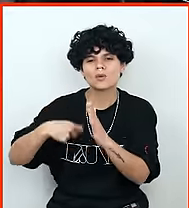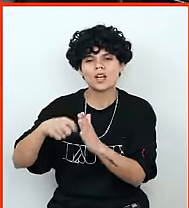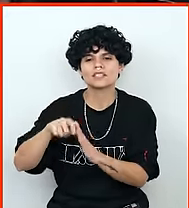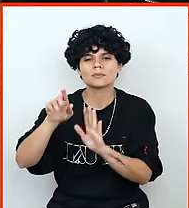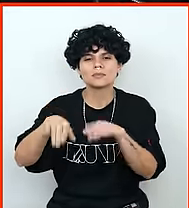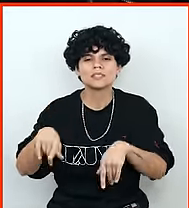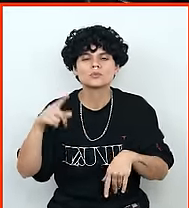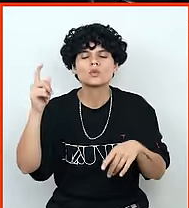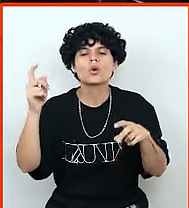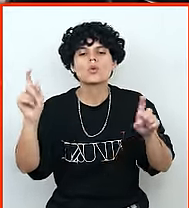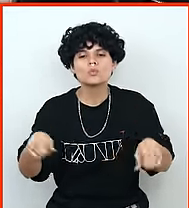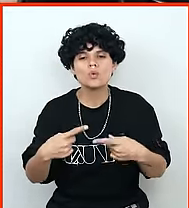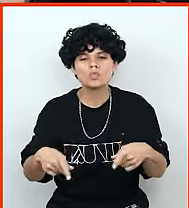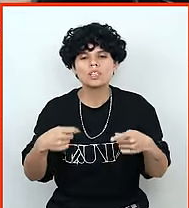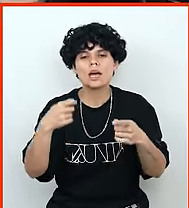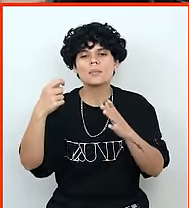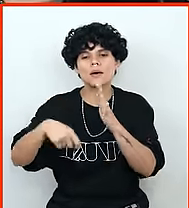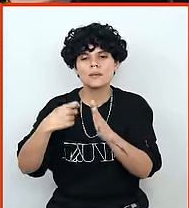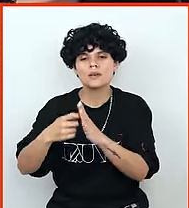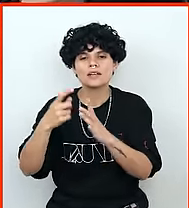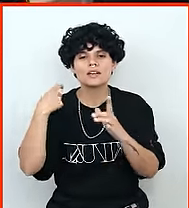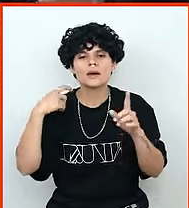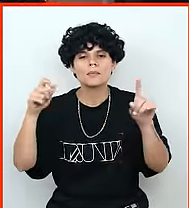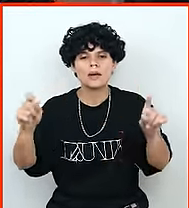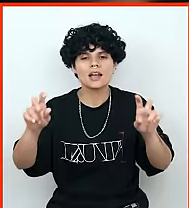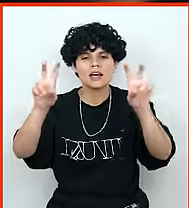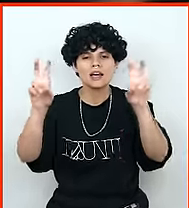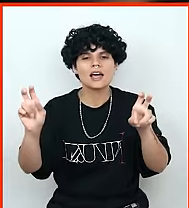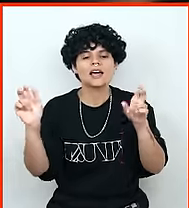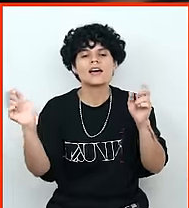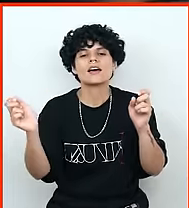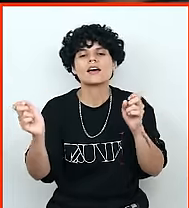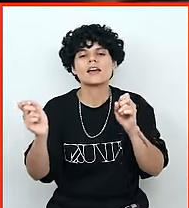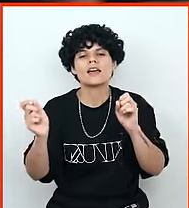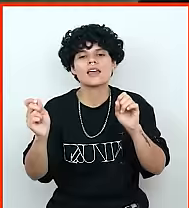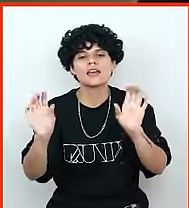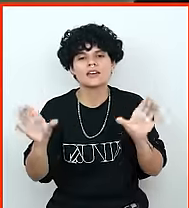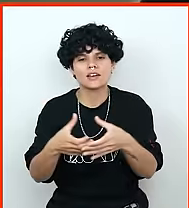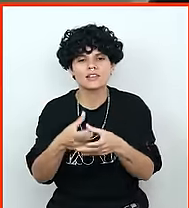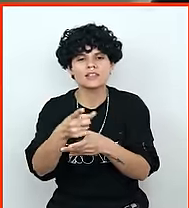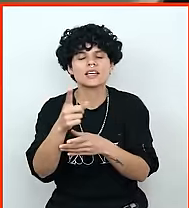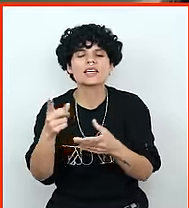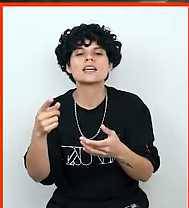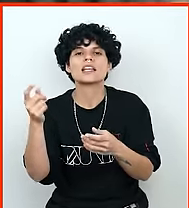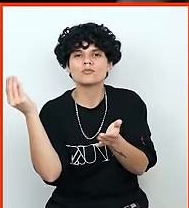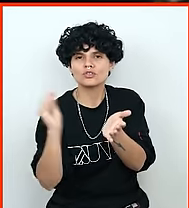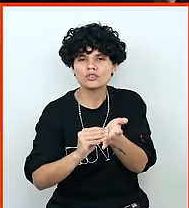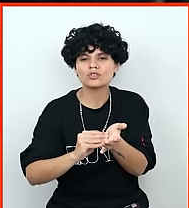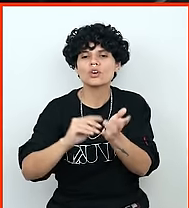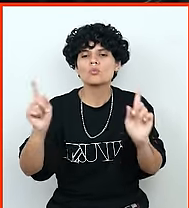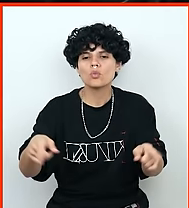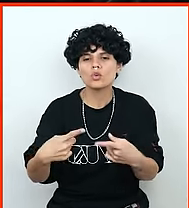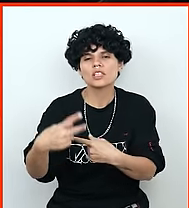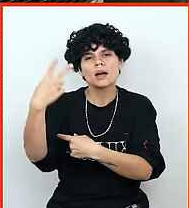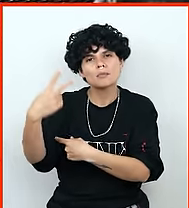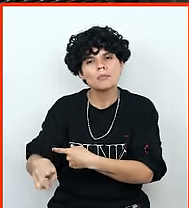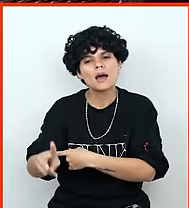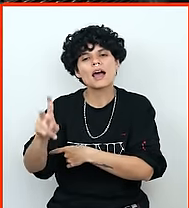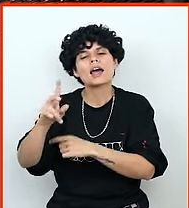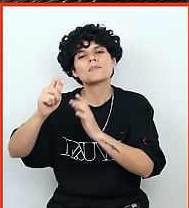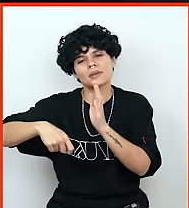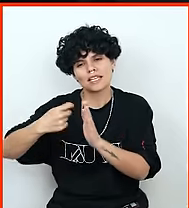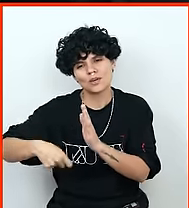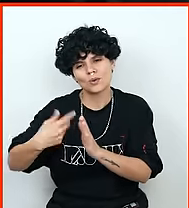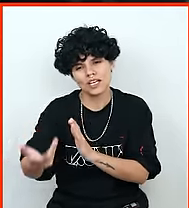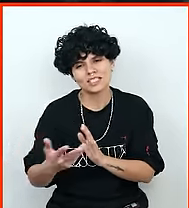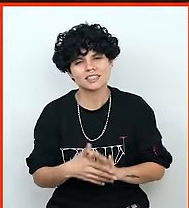después entonces él ocuparía ese título más adelante con su grupo Ventana Abierta y le puso Música para Películas. Ahí está. ¿Viste? Su